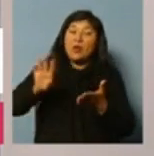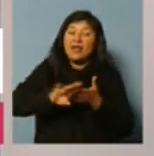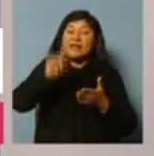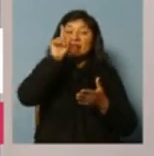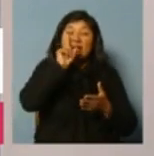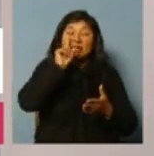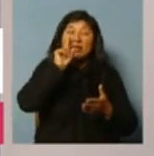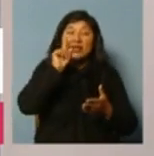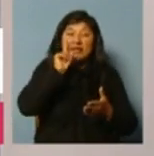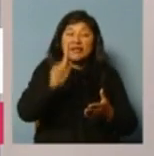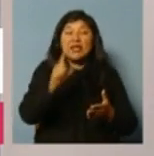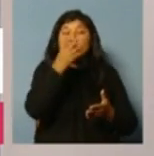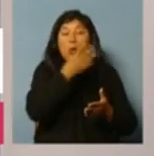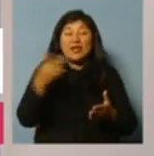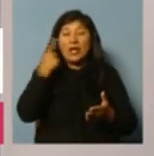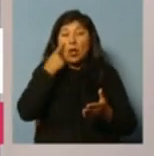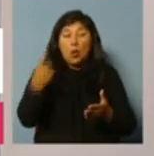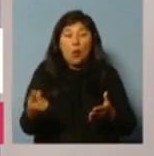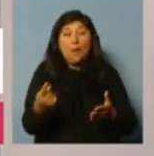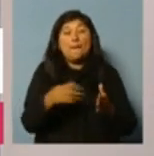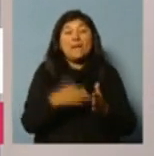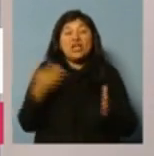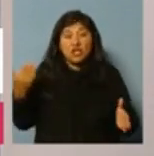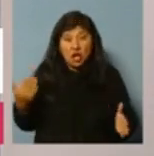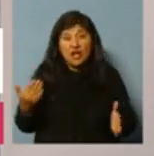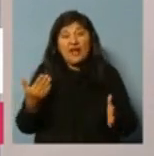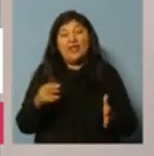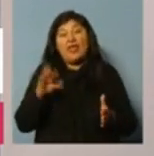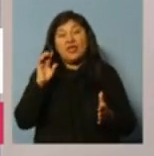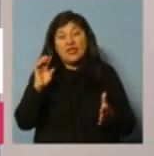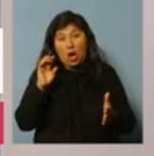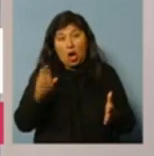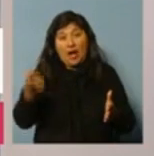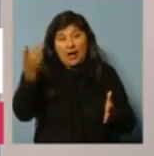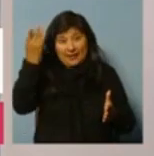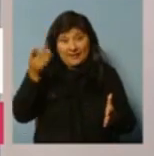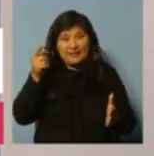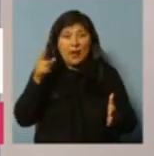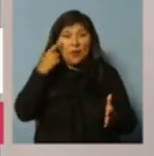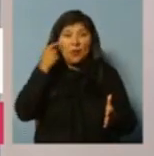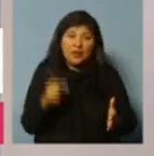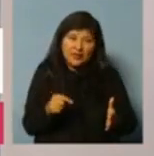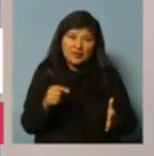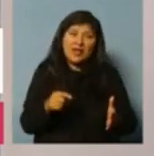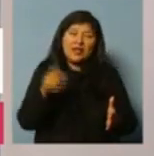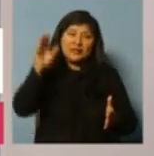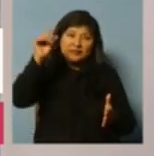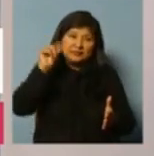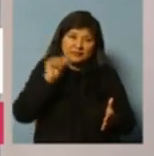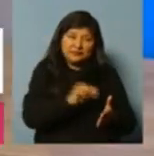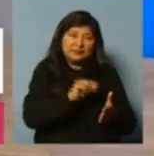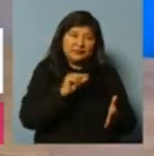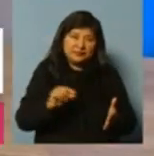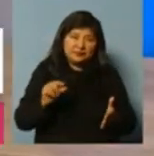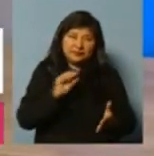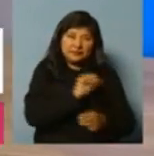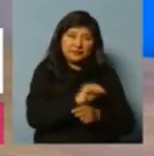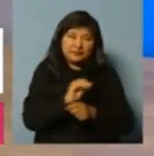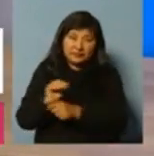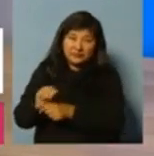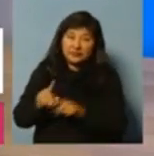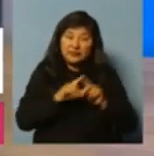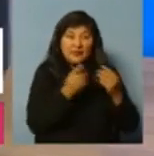subir y eso significa menos recursos para atender a los comedores cada disparada del dólar es más deuda